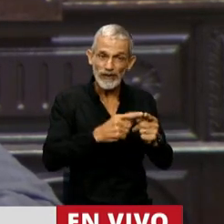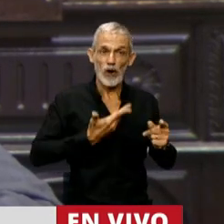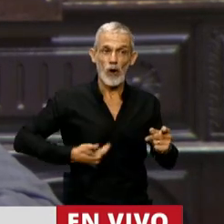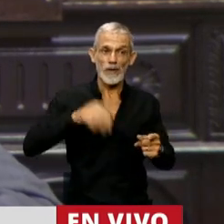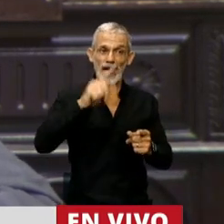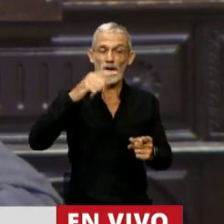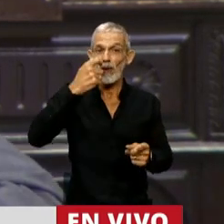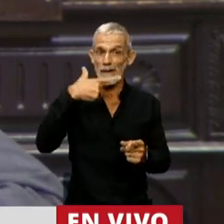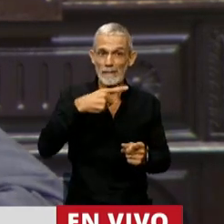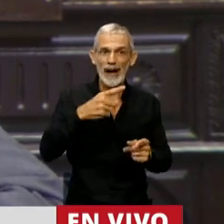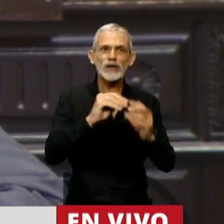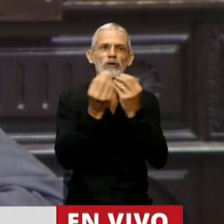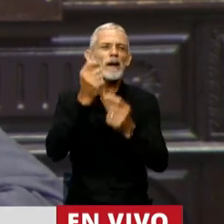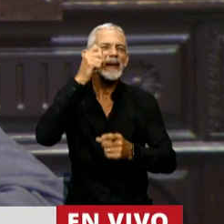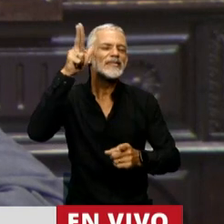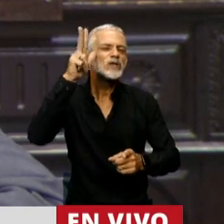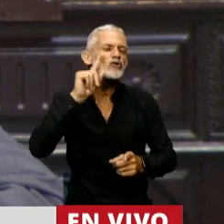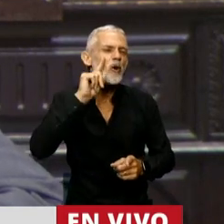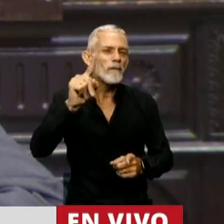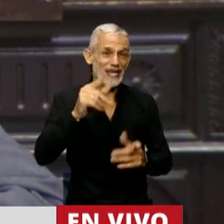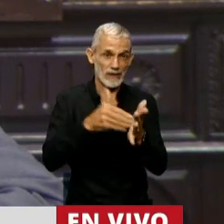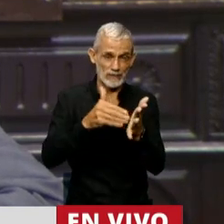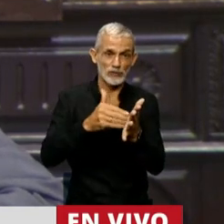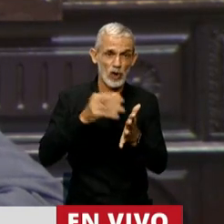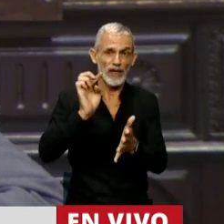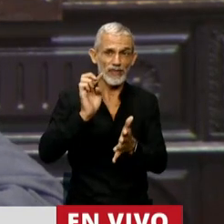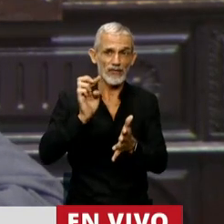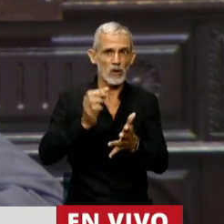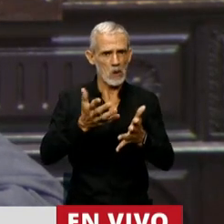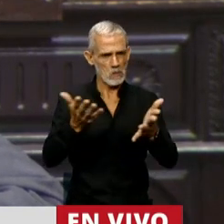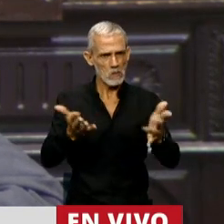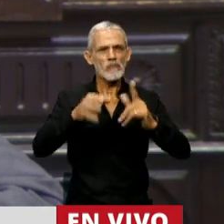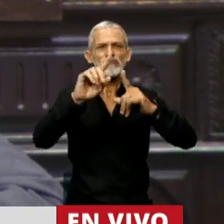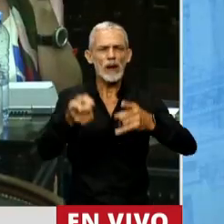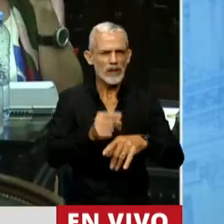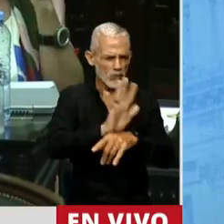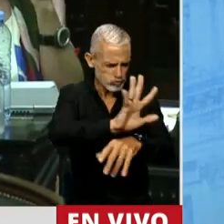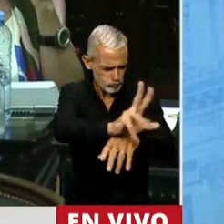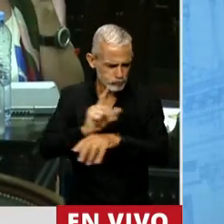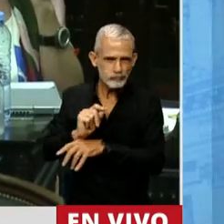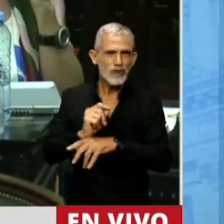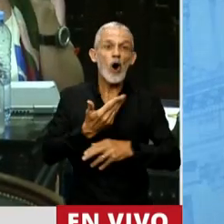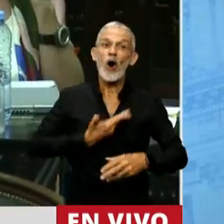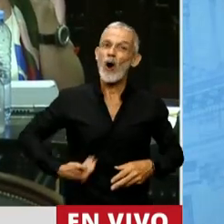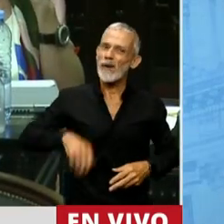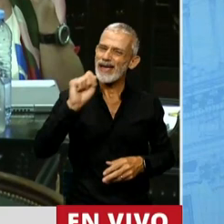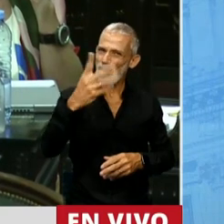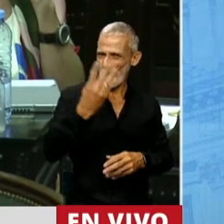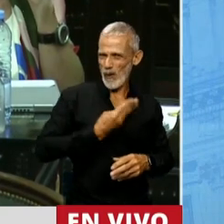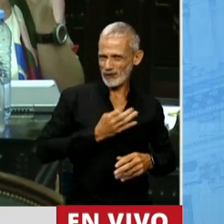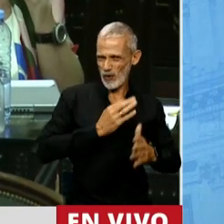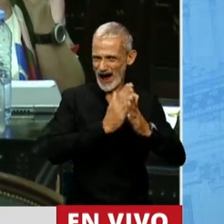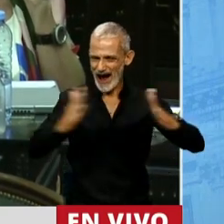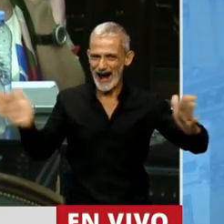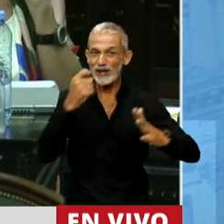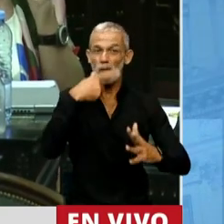gobierno de Macri tenía 28 mil millones de dólares. Eso también fue parte del saqueo al que nos sometió ese gobierno durante 4 años